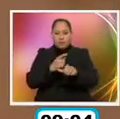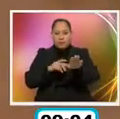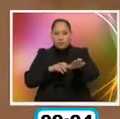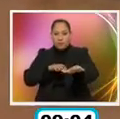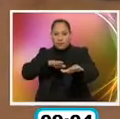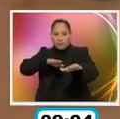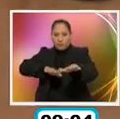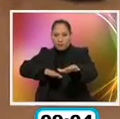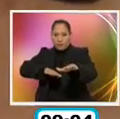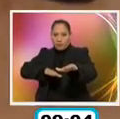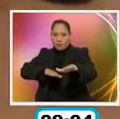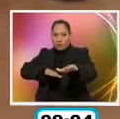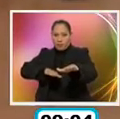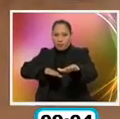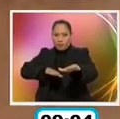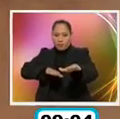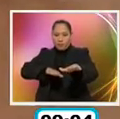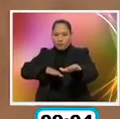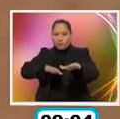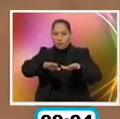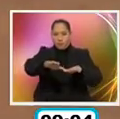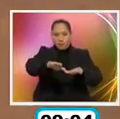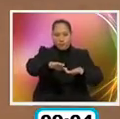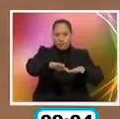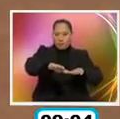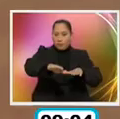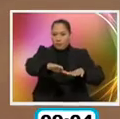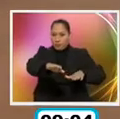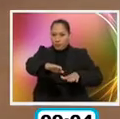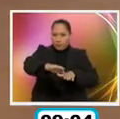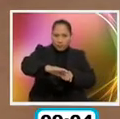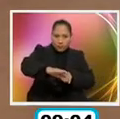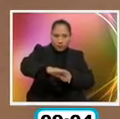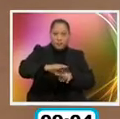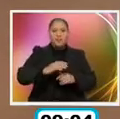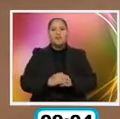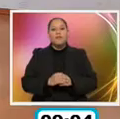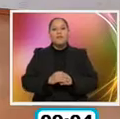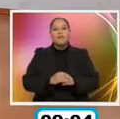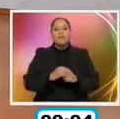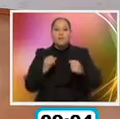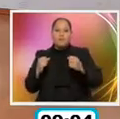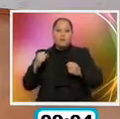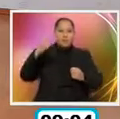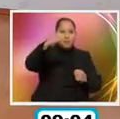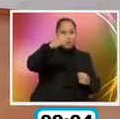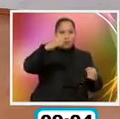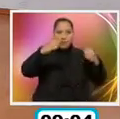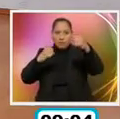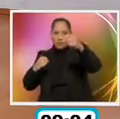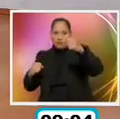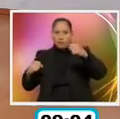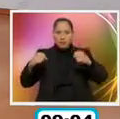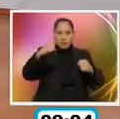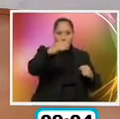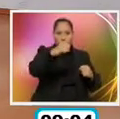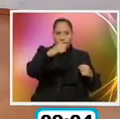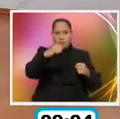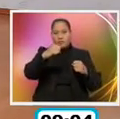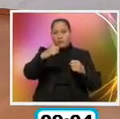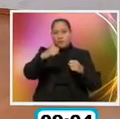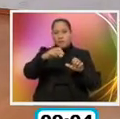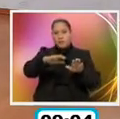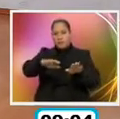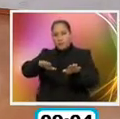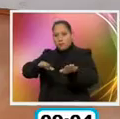y arrastramos la pierna de atrás. Algo muy fácil, empezamos otra vez, jab, cruzado, gancho, cruzado, avanzamos